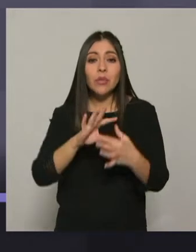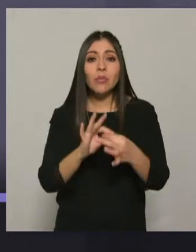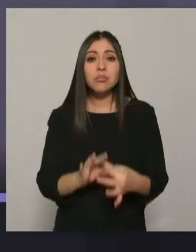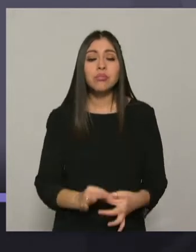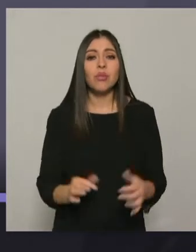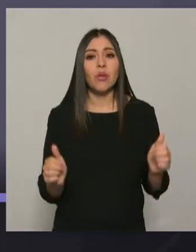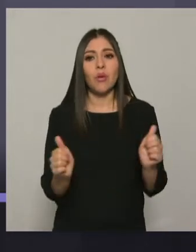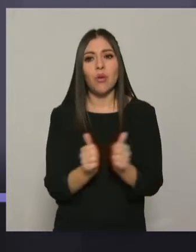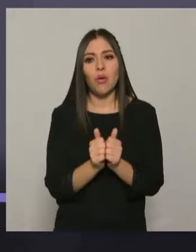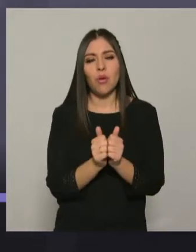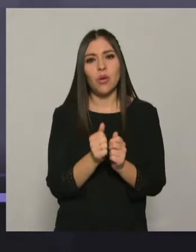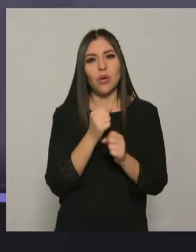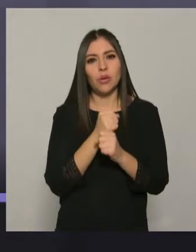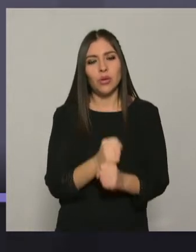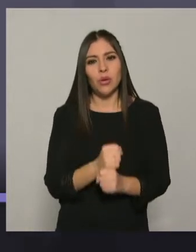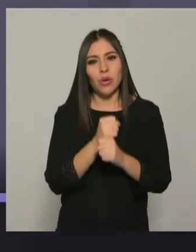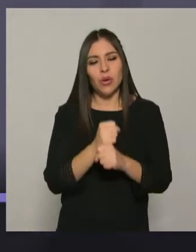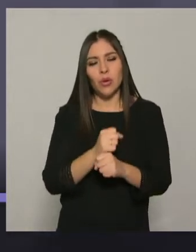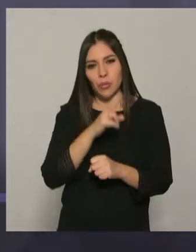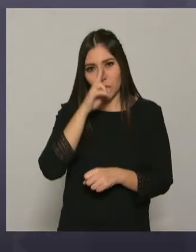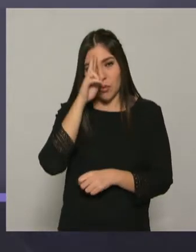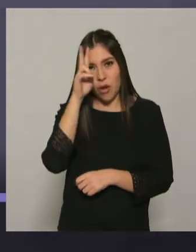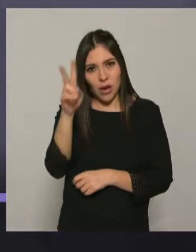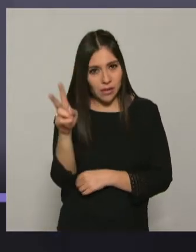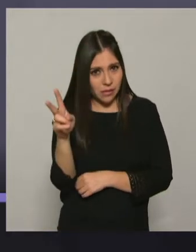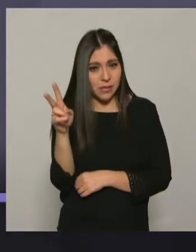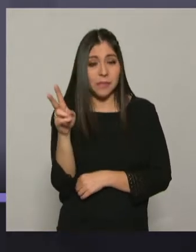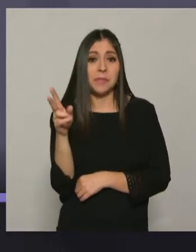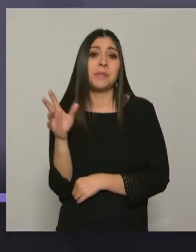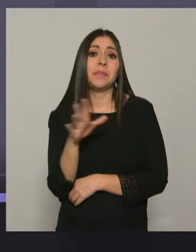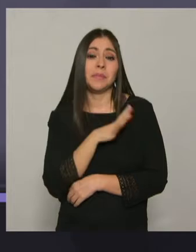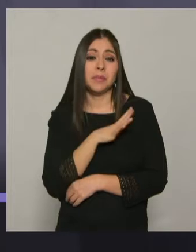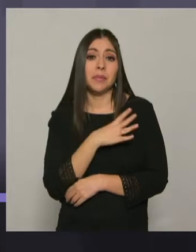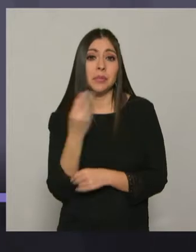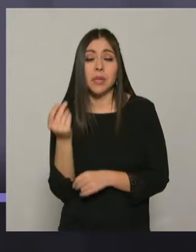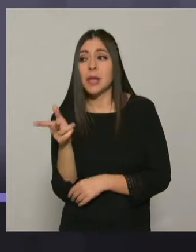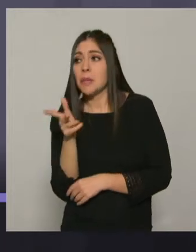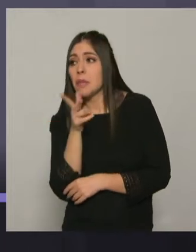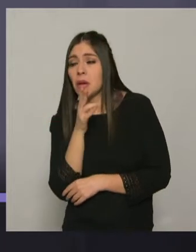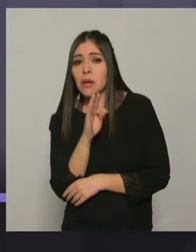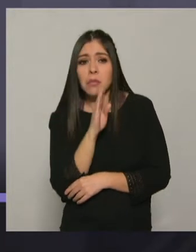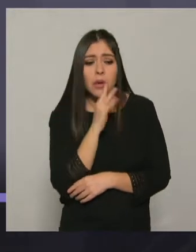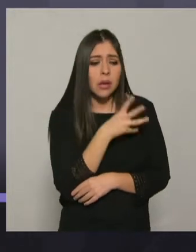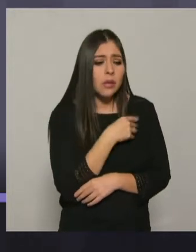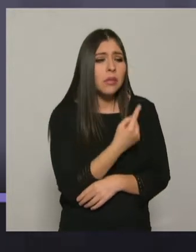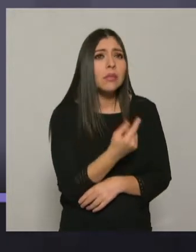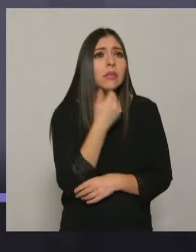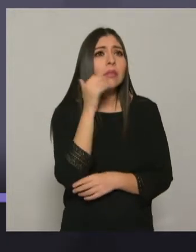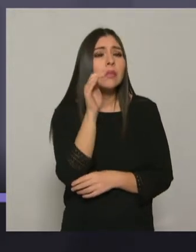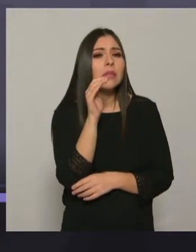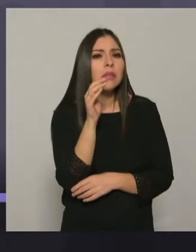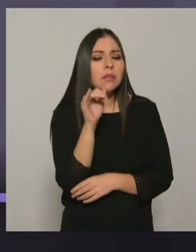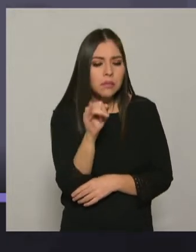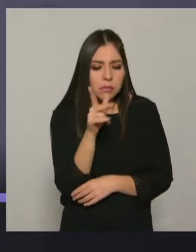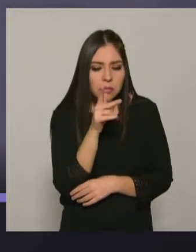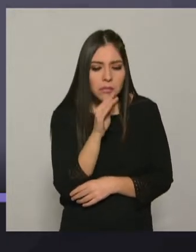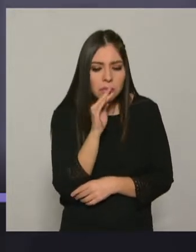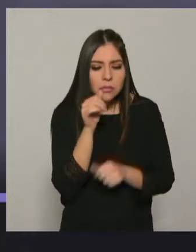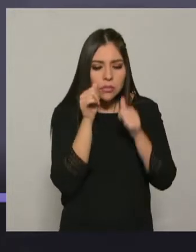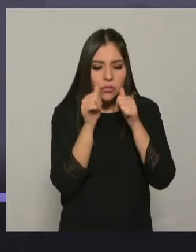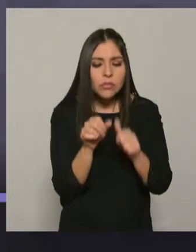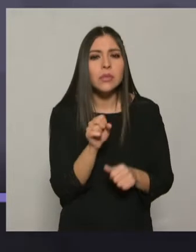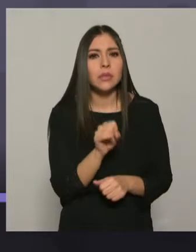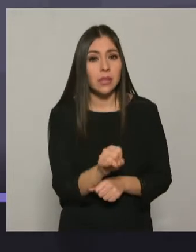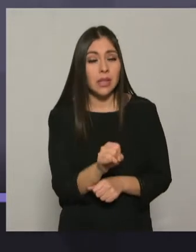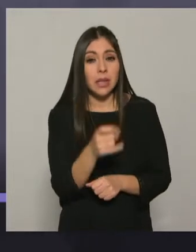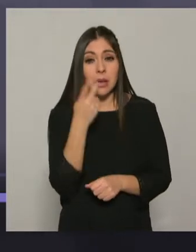decir, afortunadamente hay muchos padres y madres que están entendiendo y escuchando a sus hijos e hijas, pero no es lo común. La gente debe